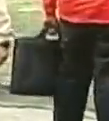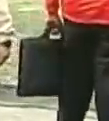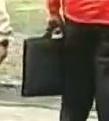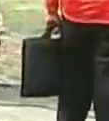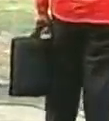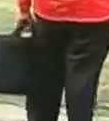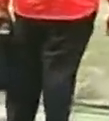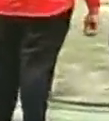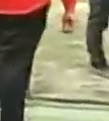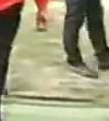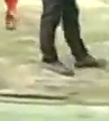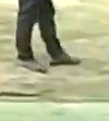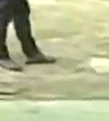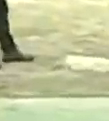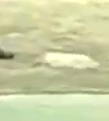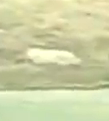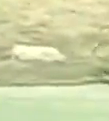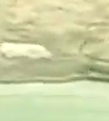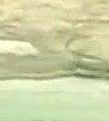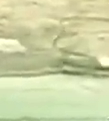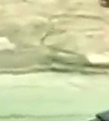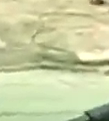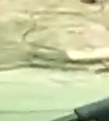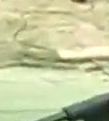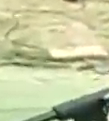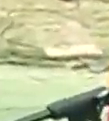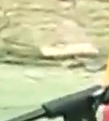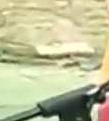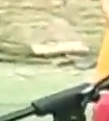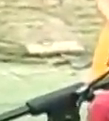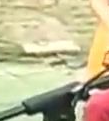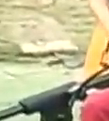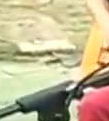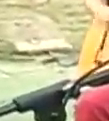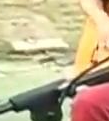mujer de batallas, la mujer